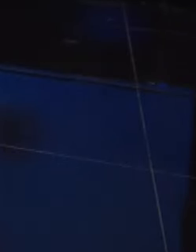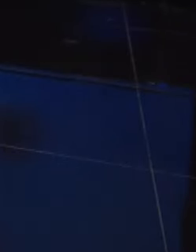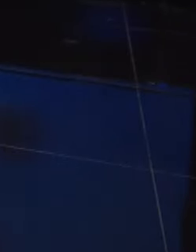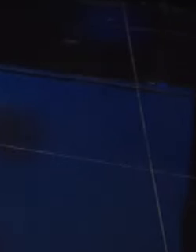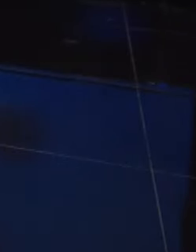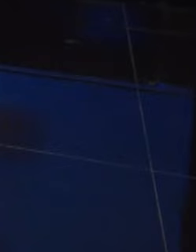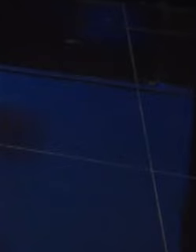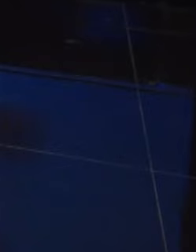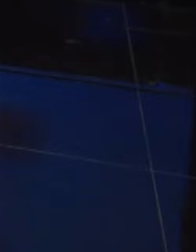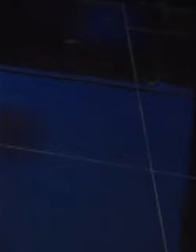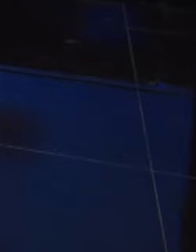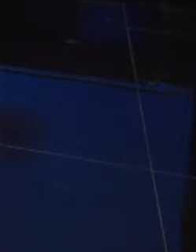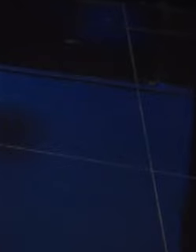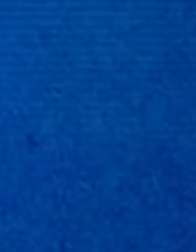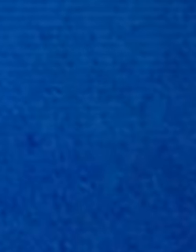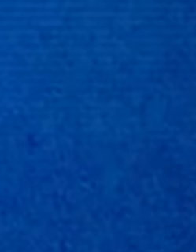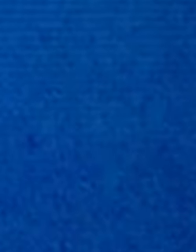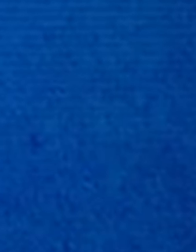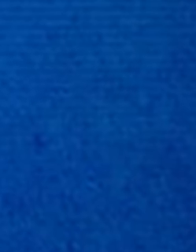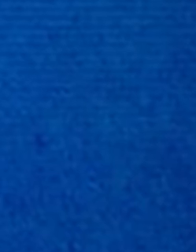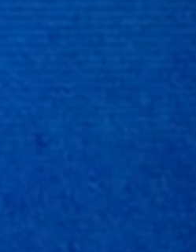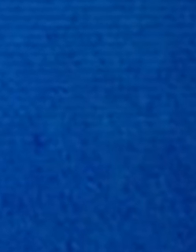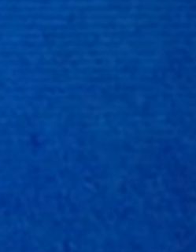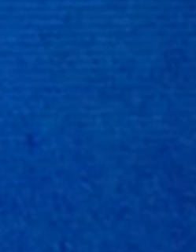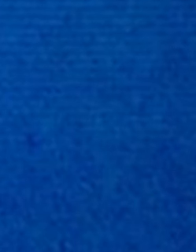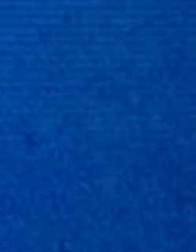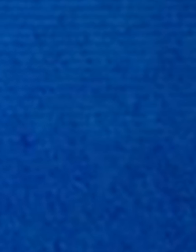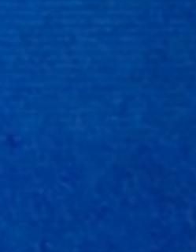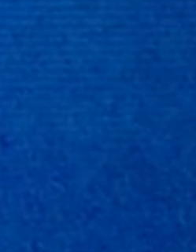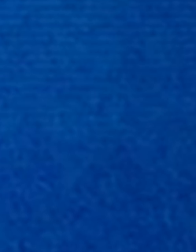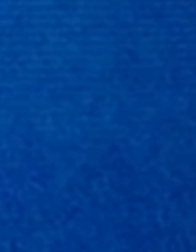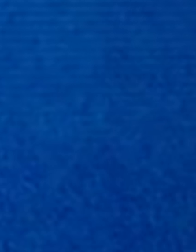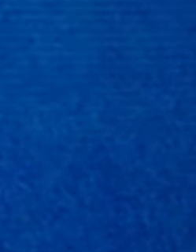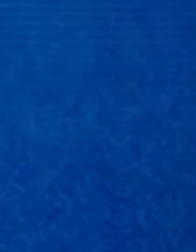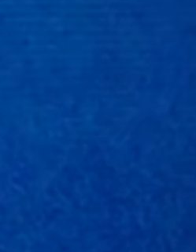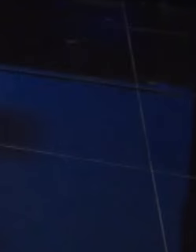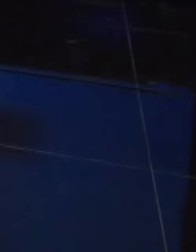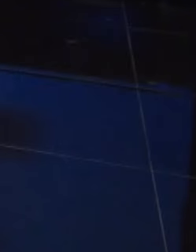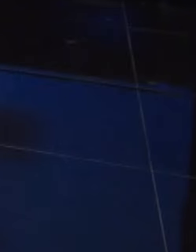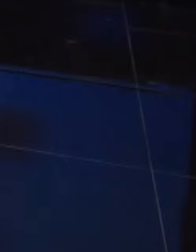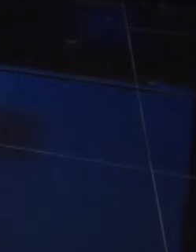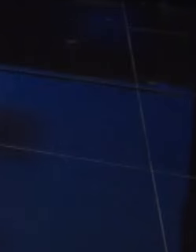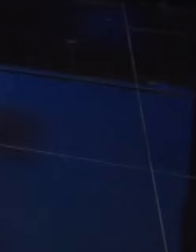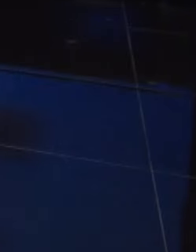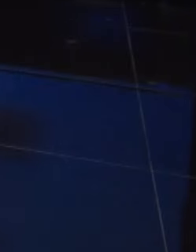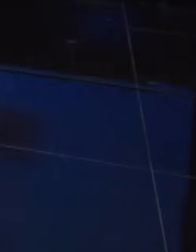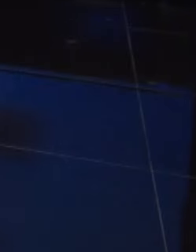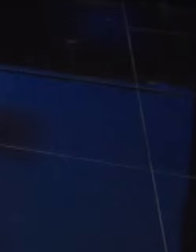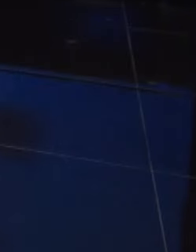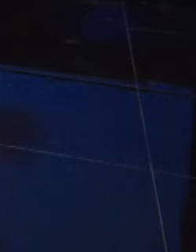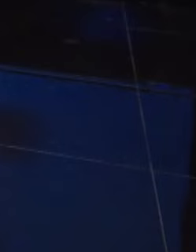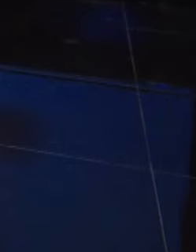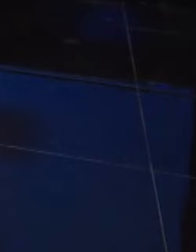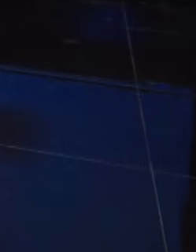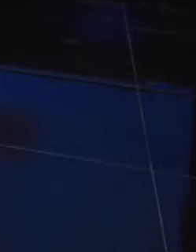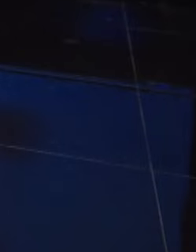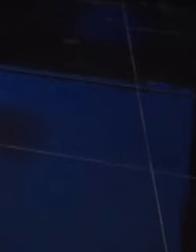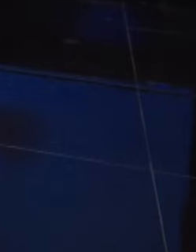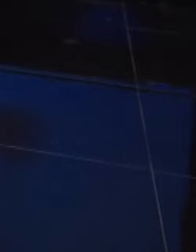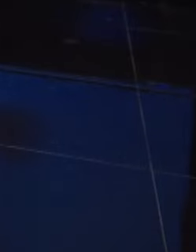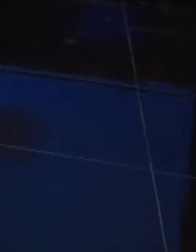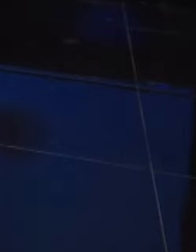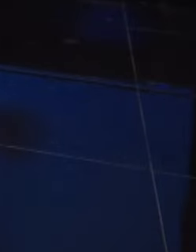tuvieron Luis la calle Herrera como protagonista los perdió ambos ahora tenemos al presidente Luis la calle Pou otro plebiscito